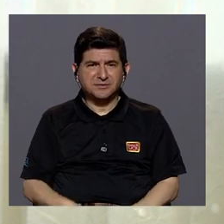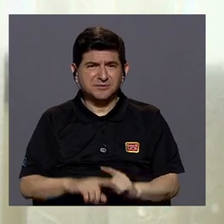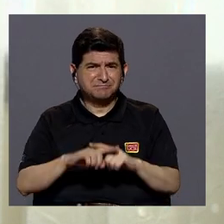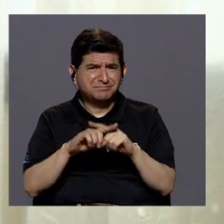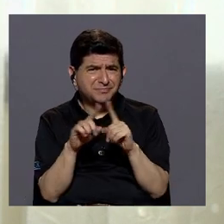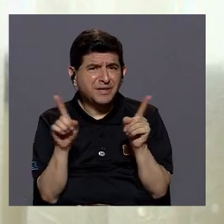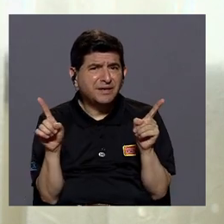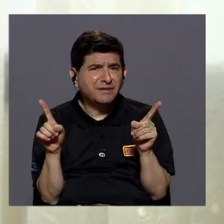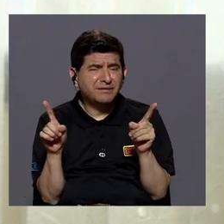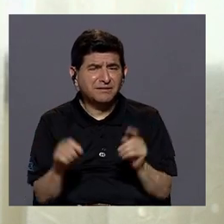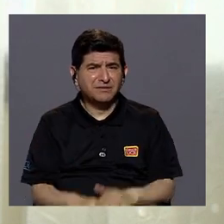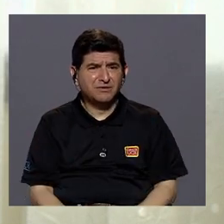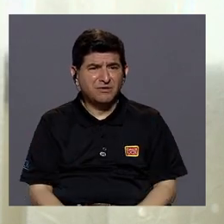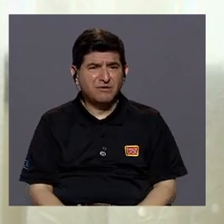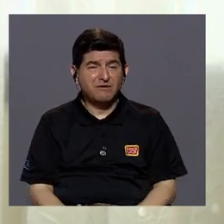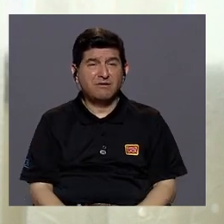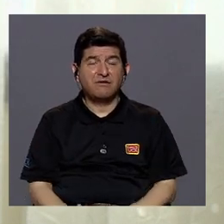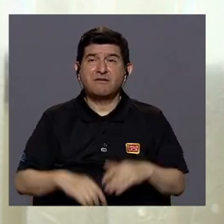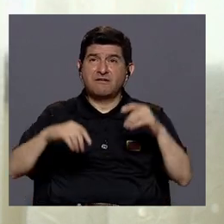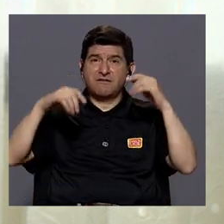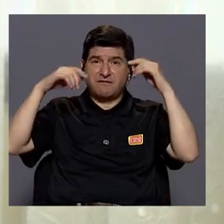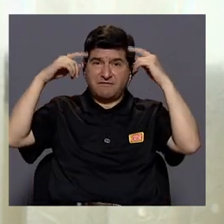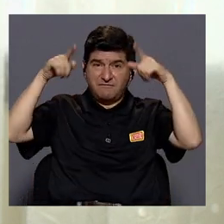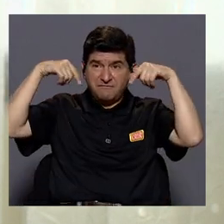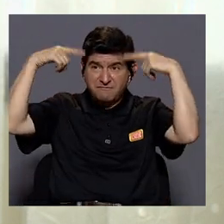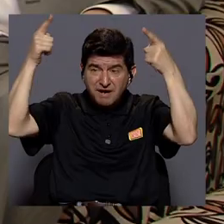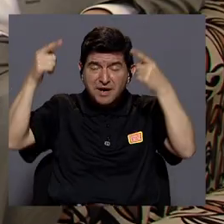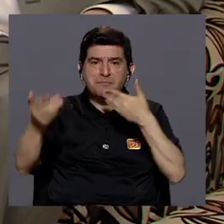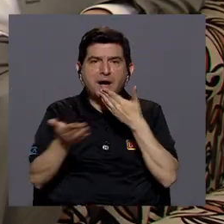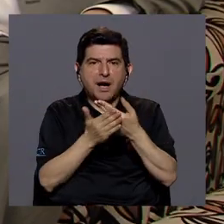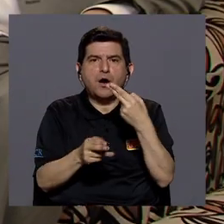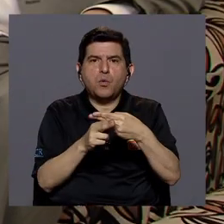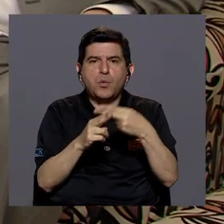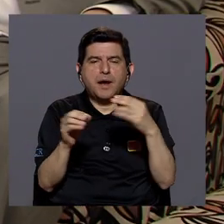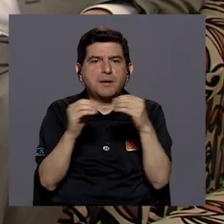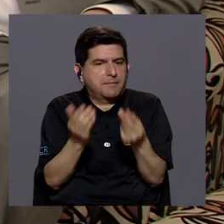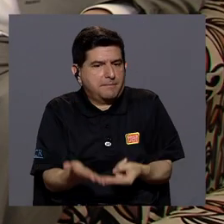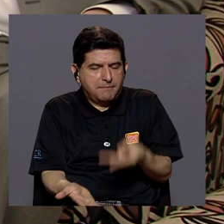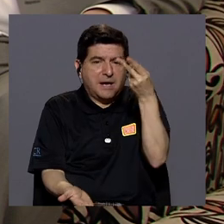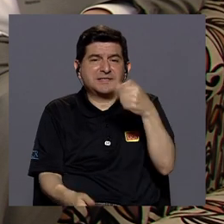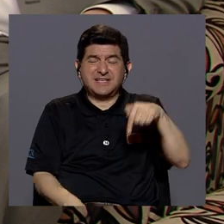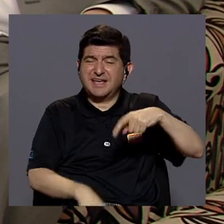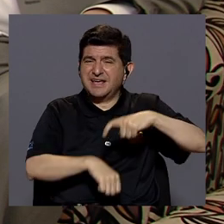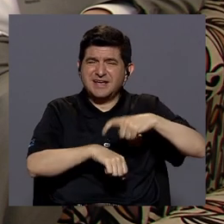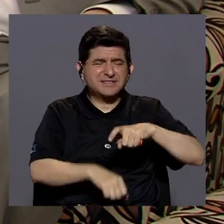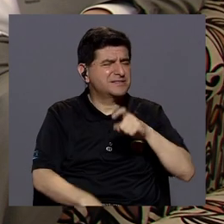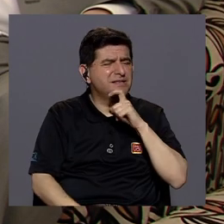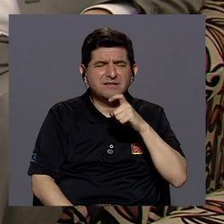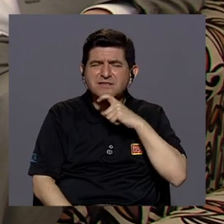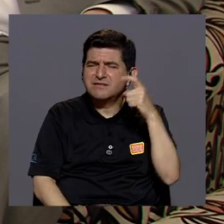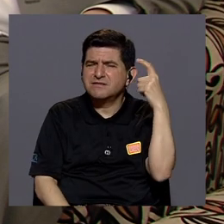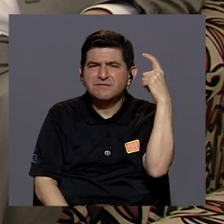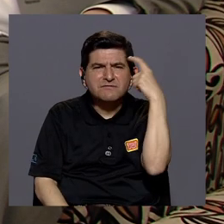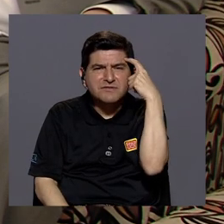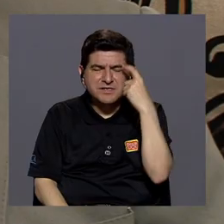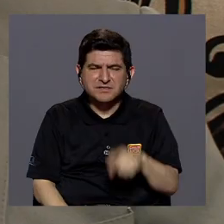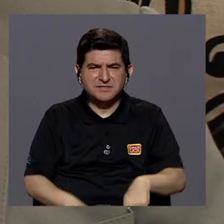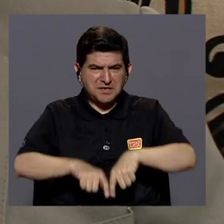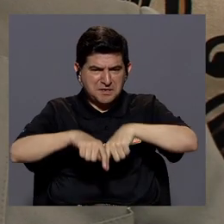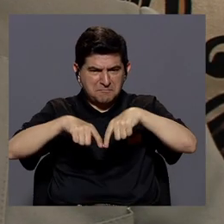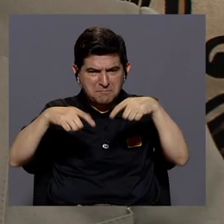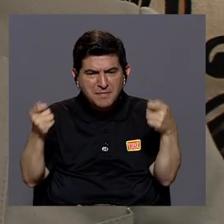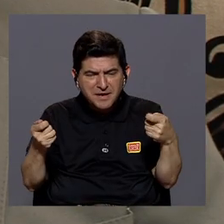pero la fama o el buen nombre vale más. En estos tiempos es difícil pensar en que el periodismo